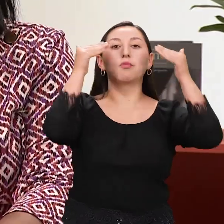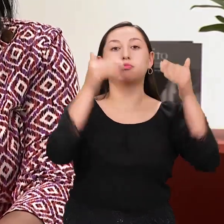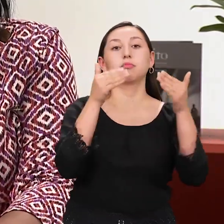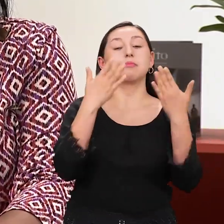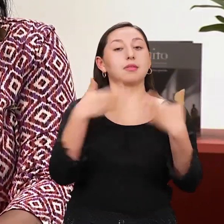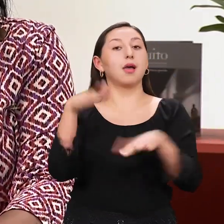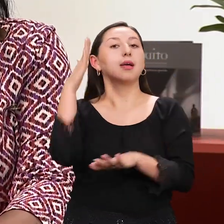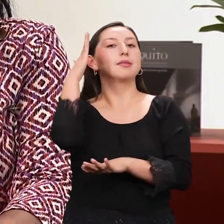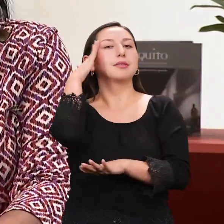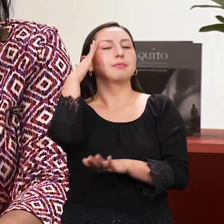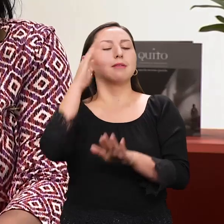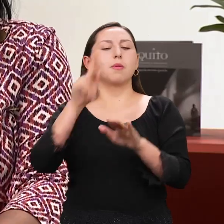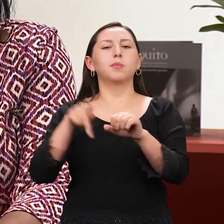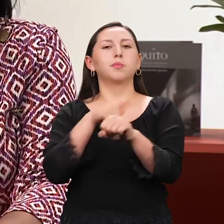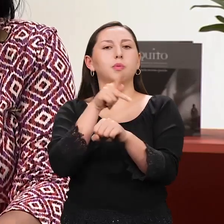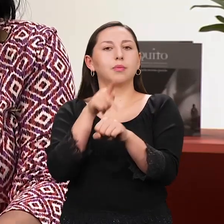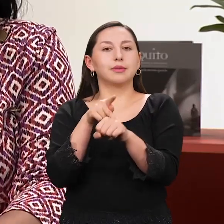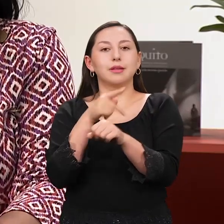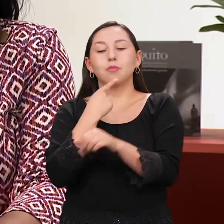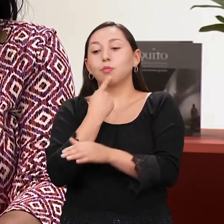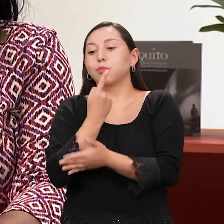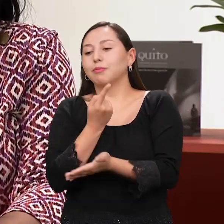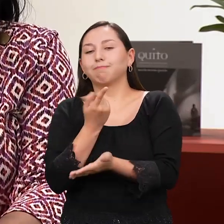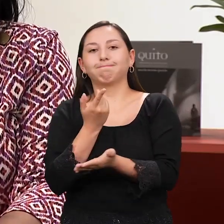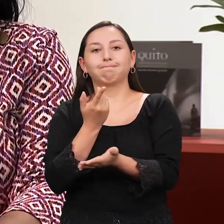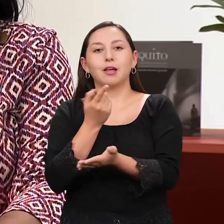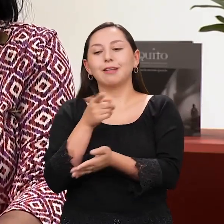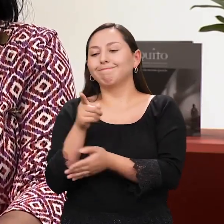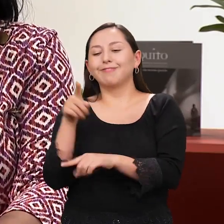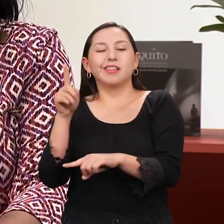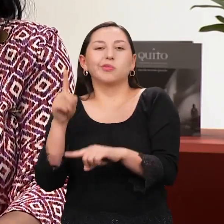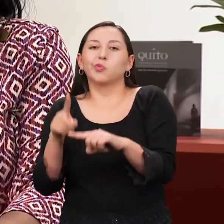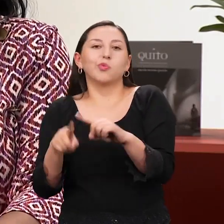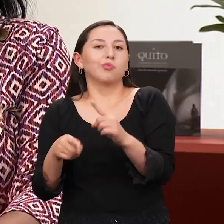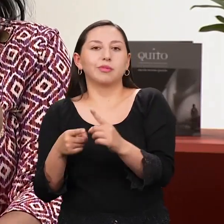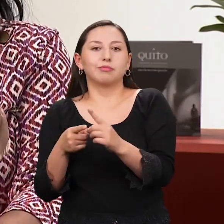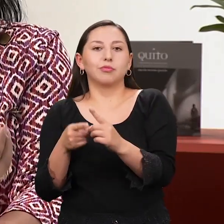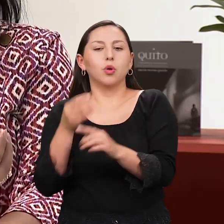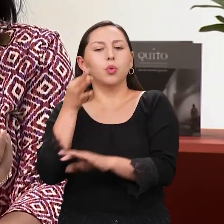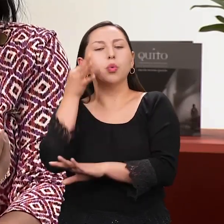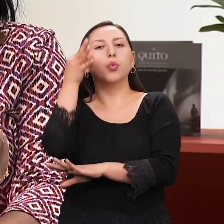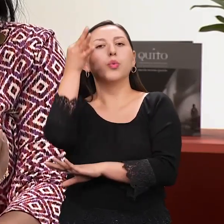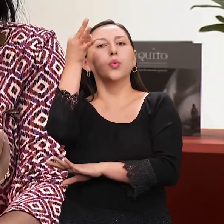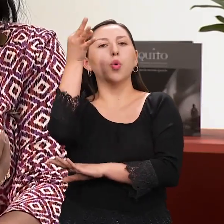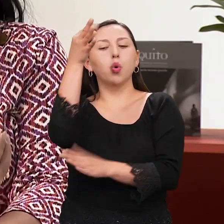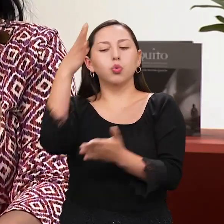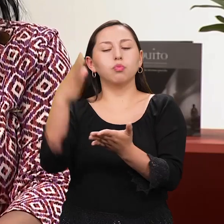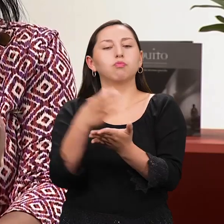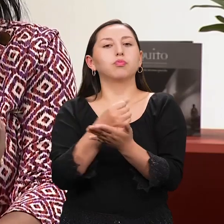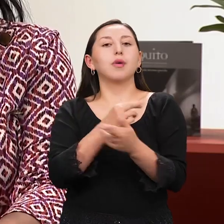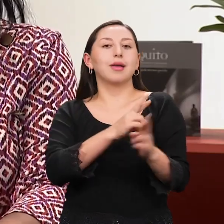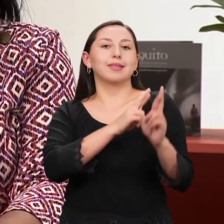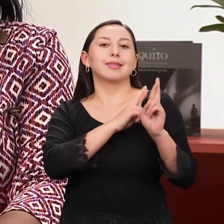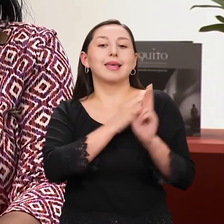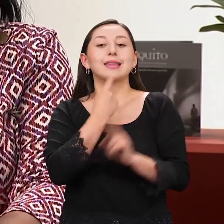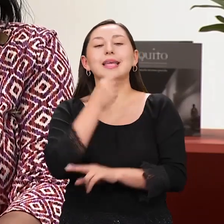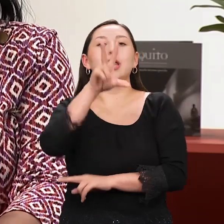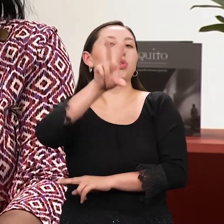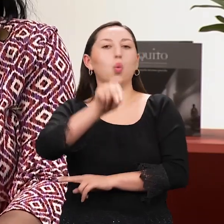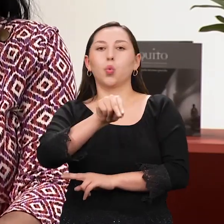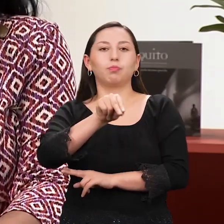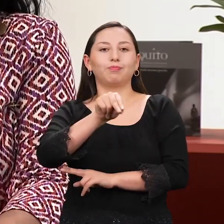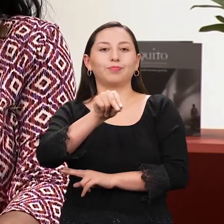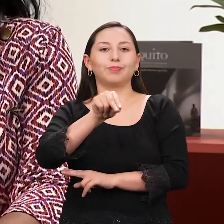cuando sepas que no vas a ir o a poder ir más allá de lo que tienes ya como responsabilidades, no es una